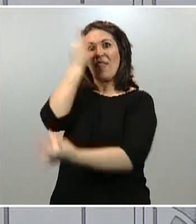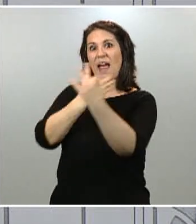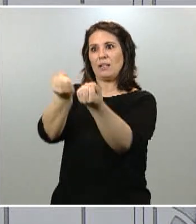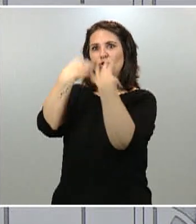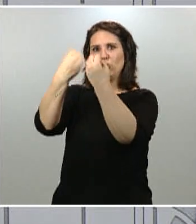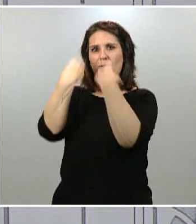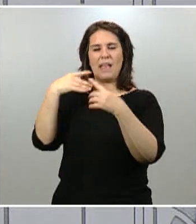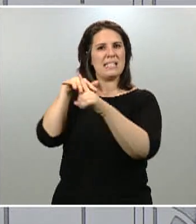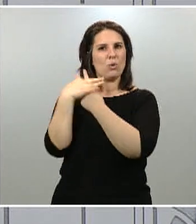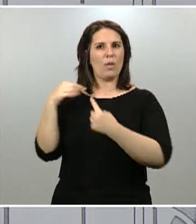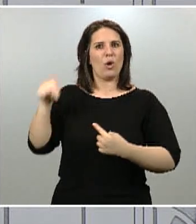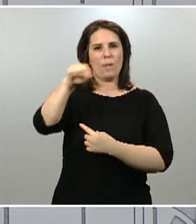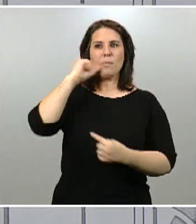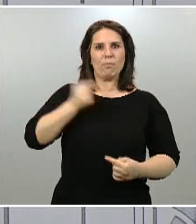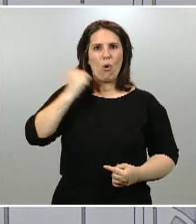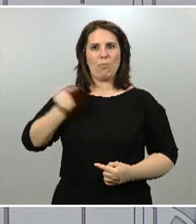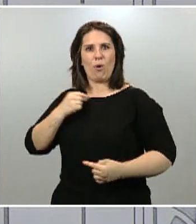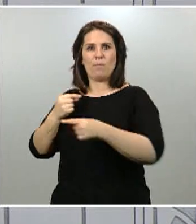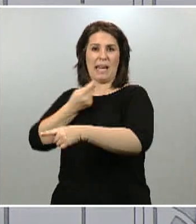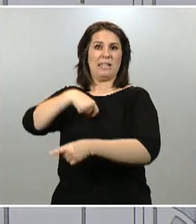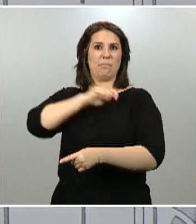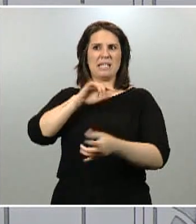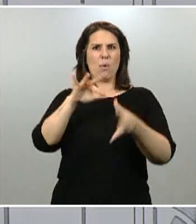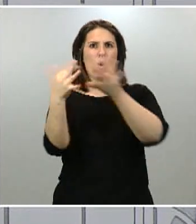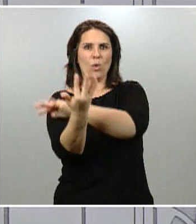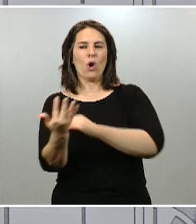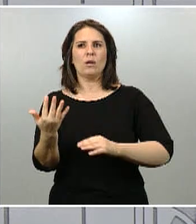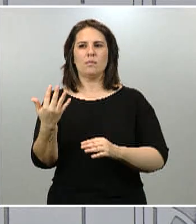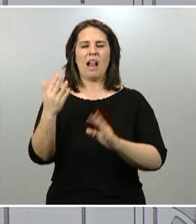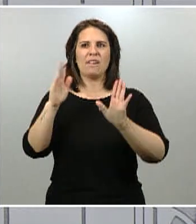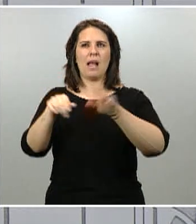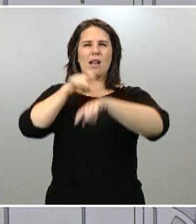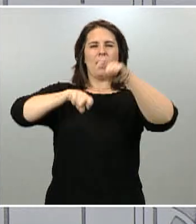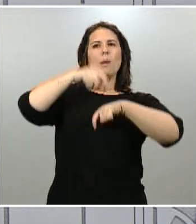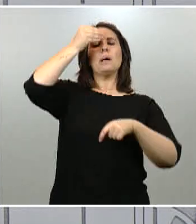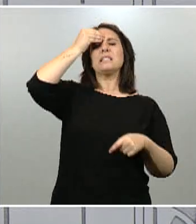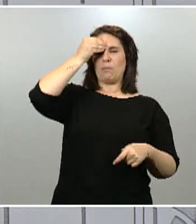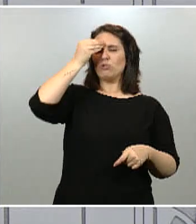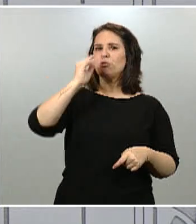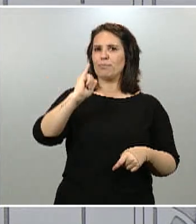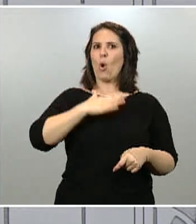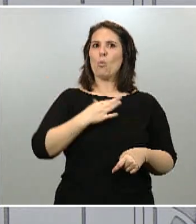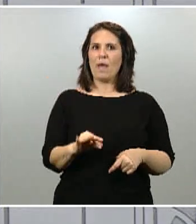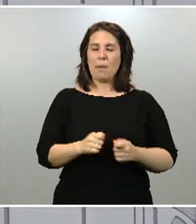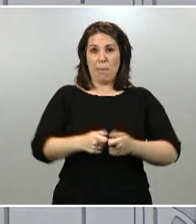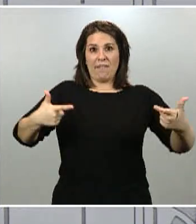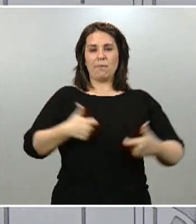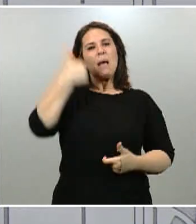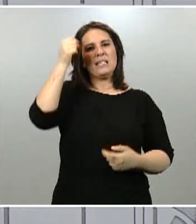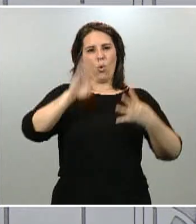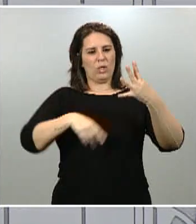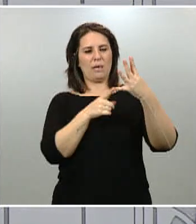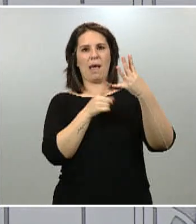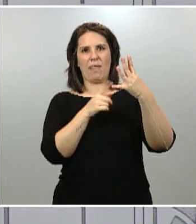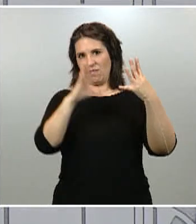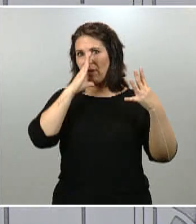han evolucionado a lo largo del tiempo, se podría circunscribir quizás a la última semana de febrero, pero sí que es cierto que pudo